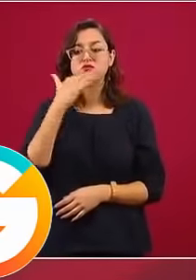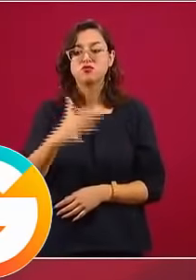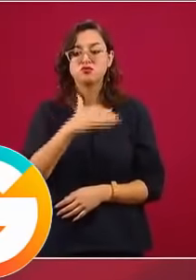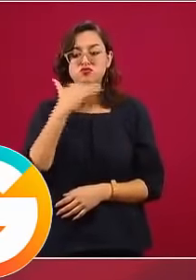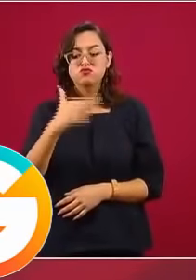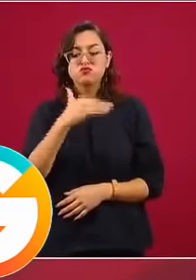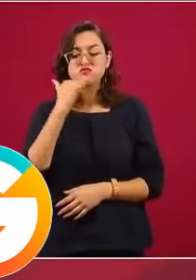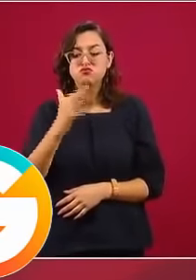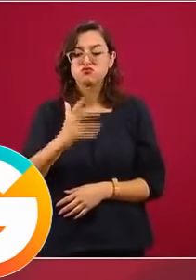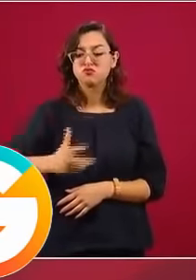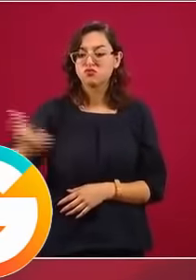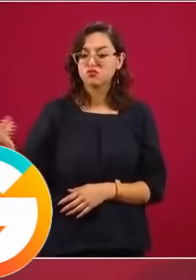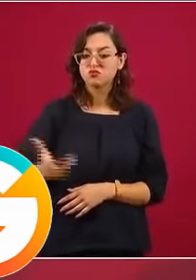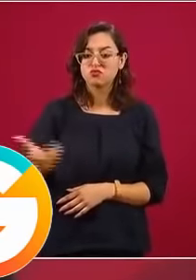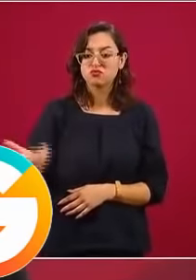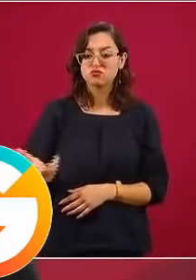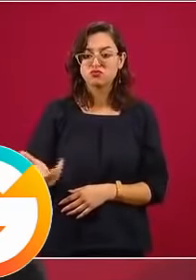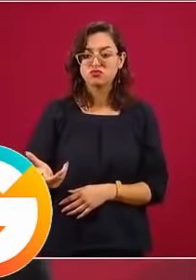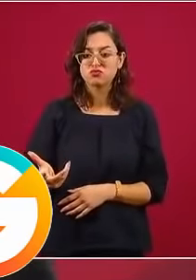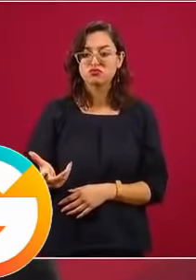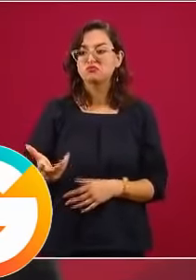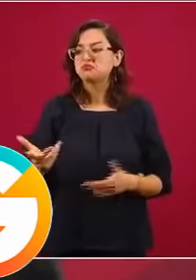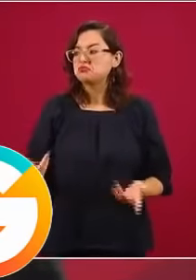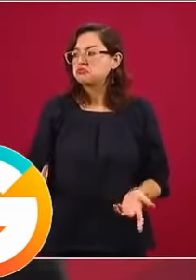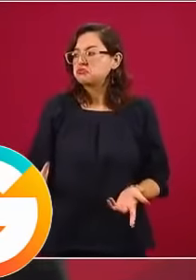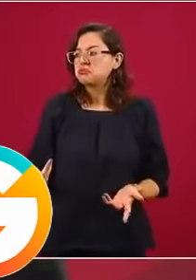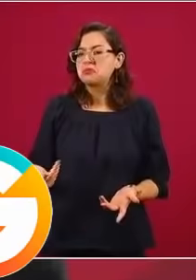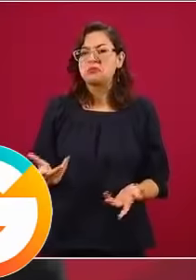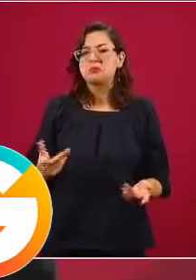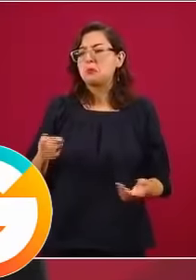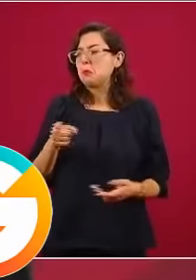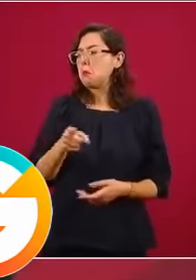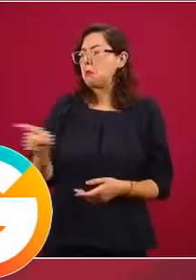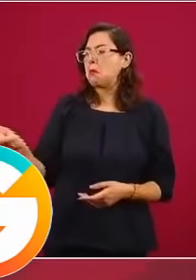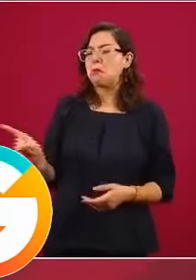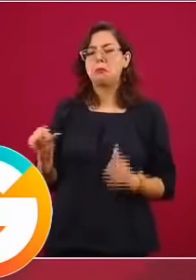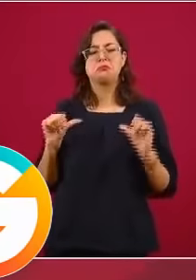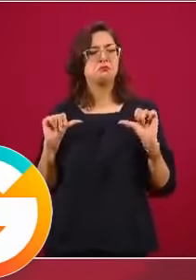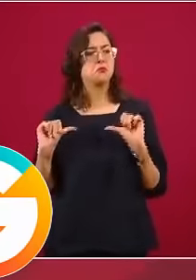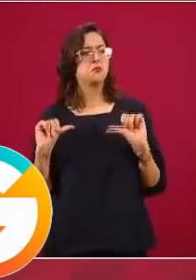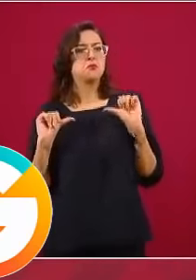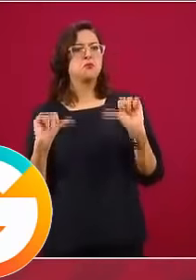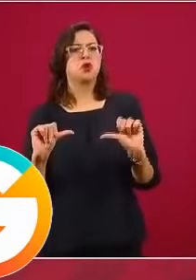y los involucrados ni siquiera perdían su respetabilidad.